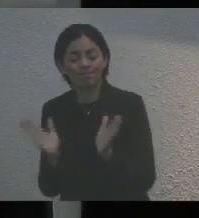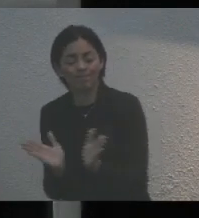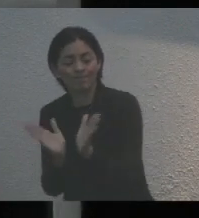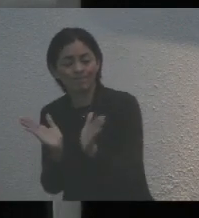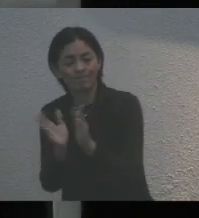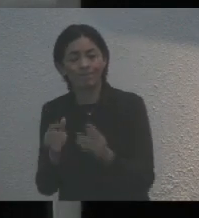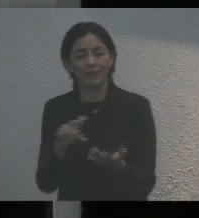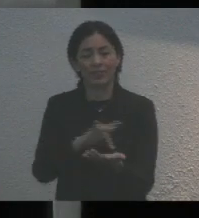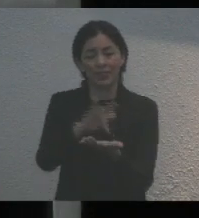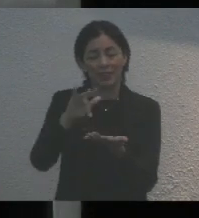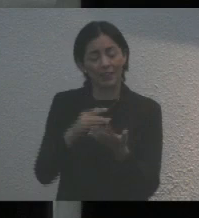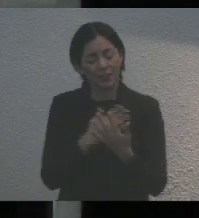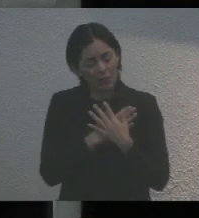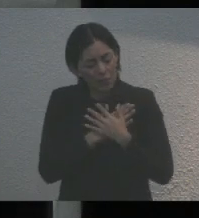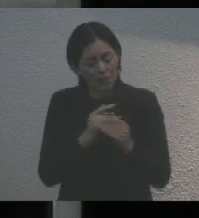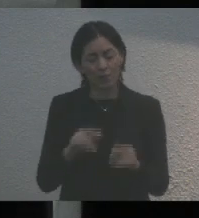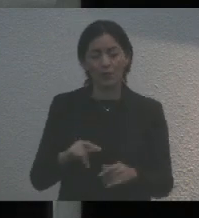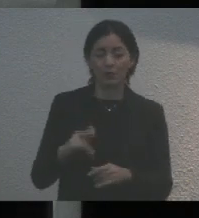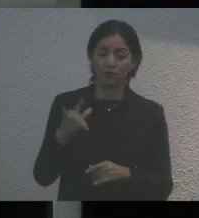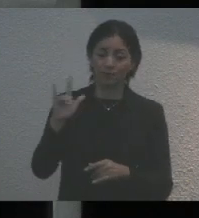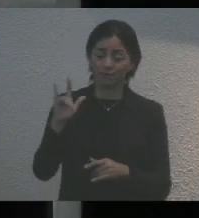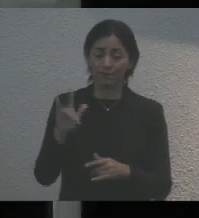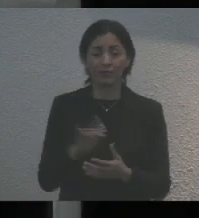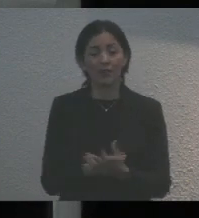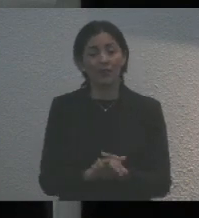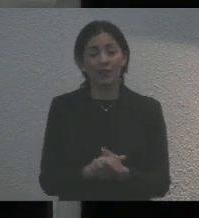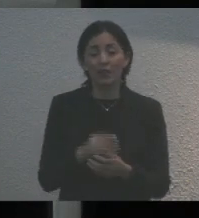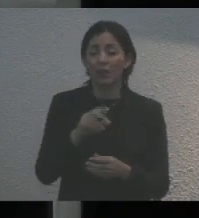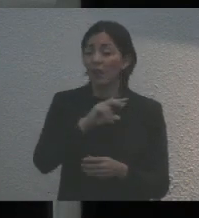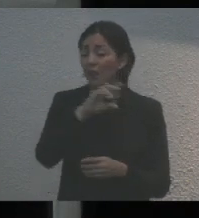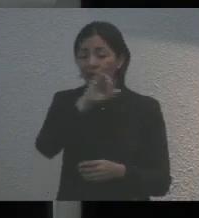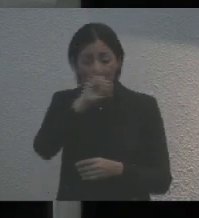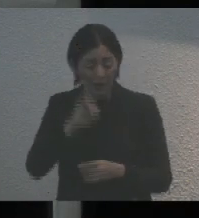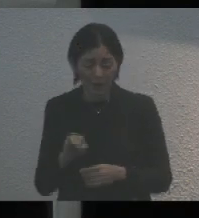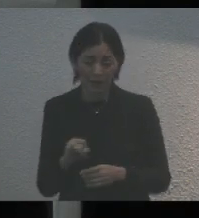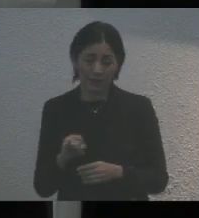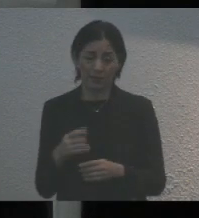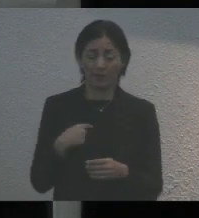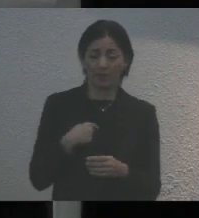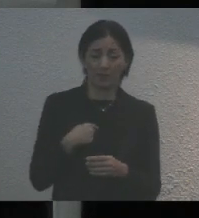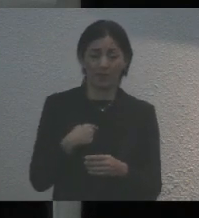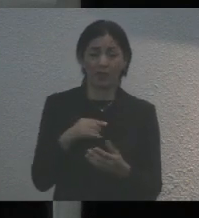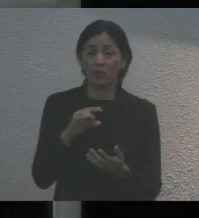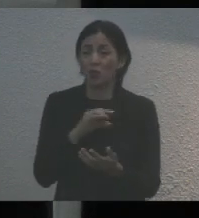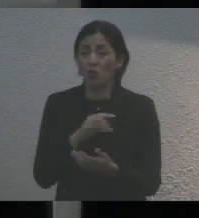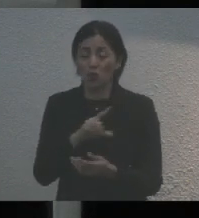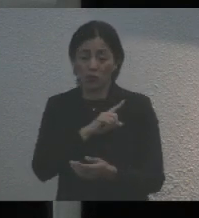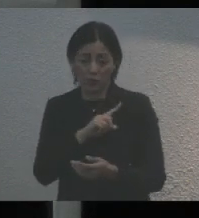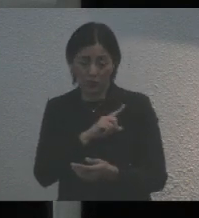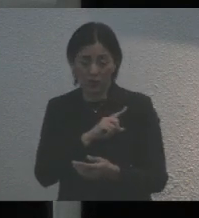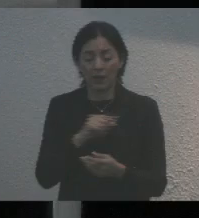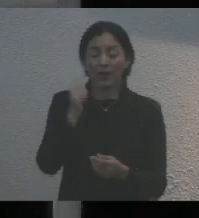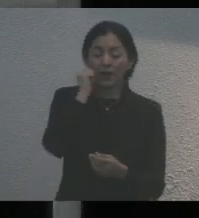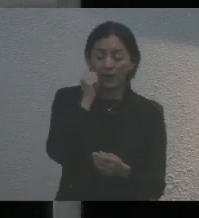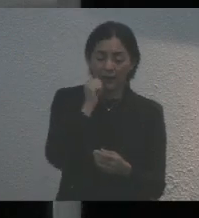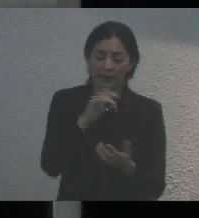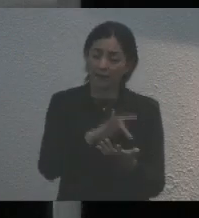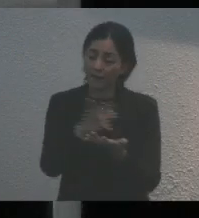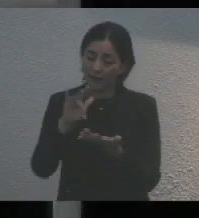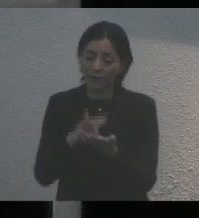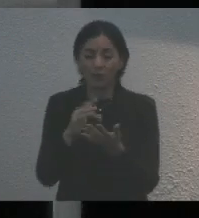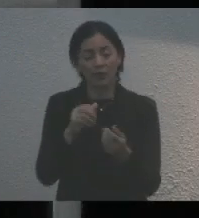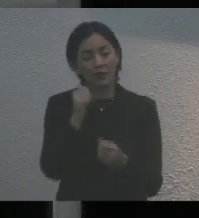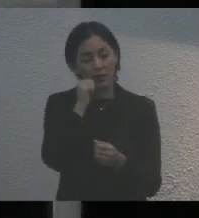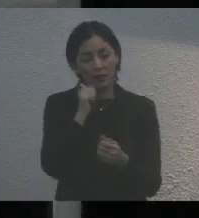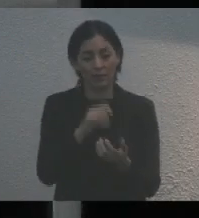que gracias a su amor, aunque a veces esté lejos de ellos, nunca me he sentido sola. Gracias por siempre estar. Gracias